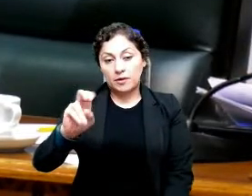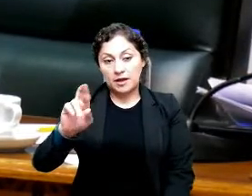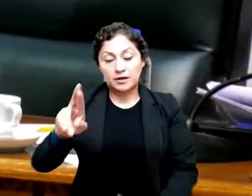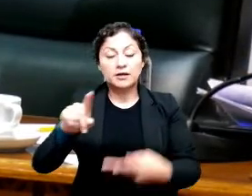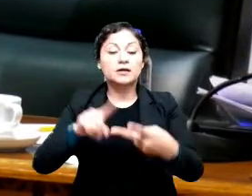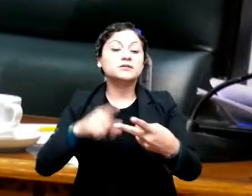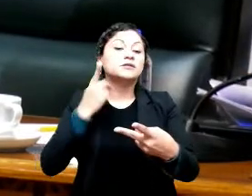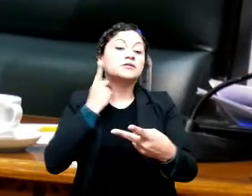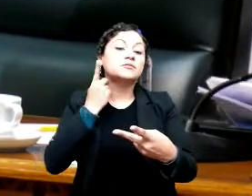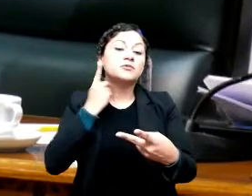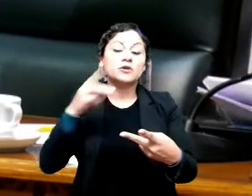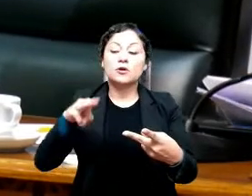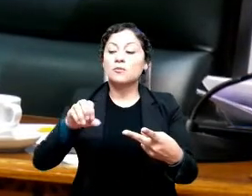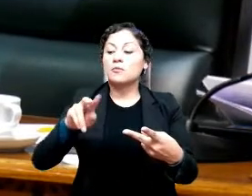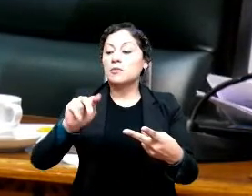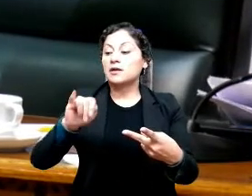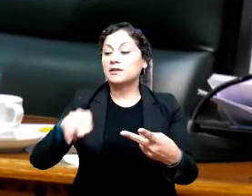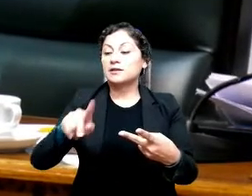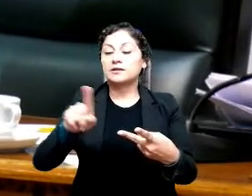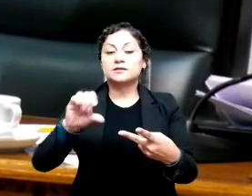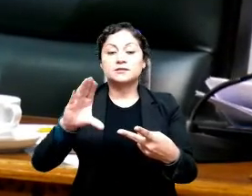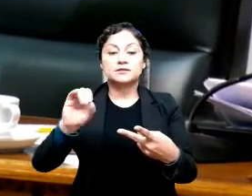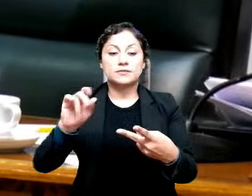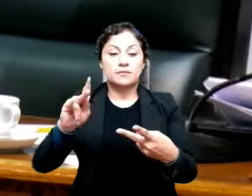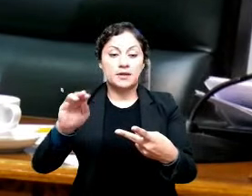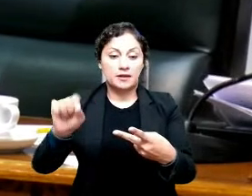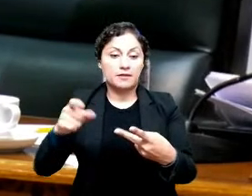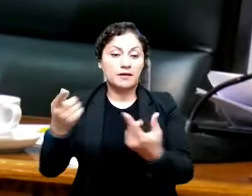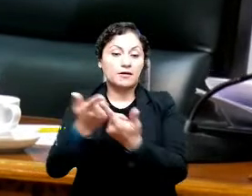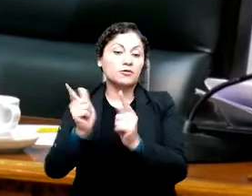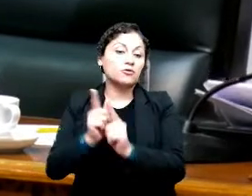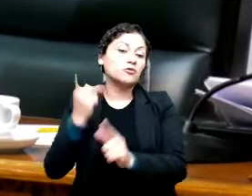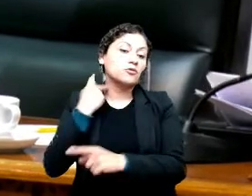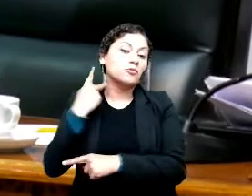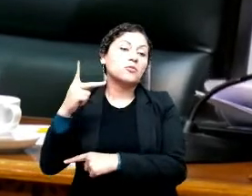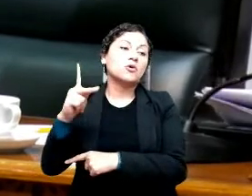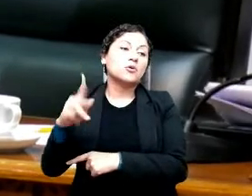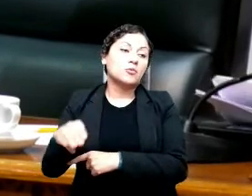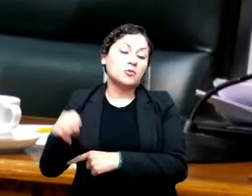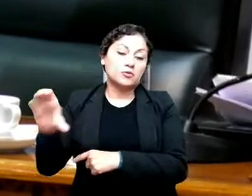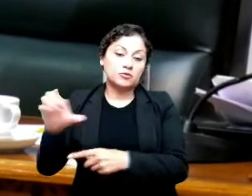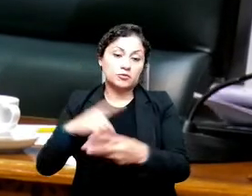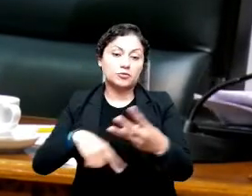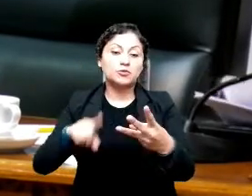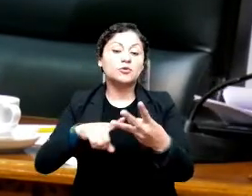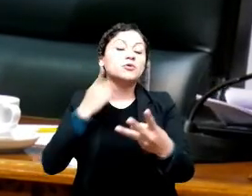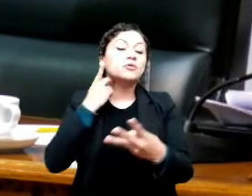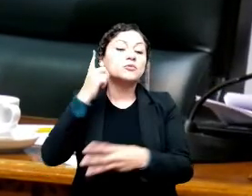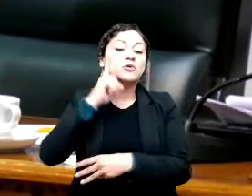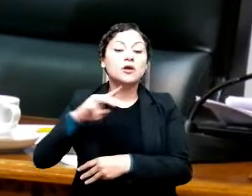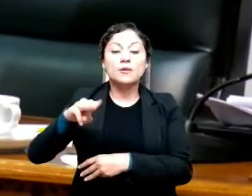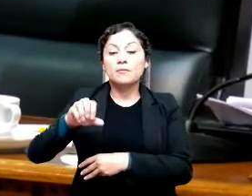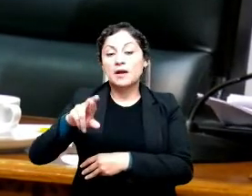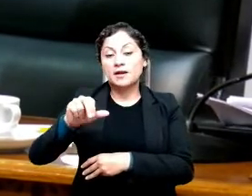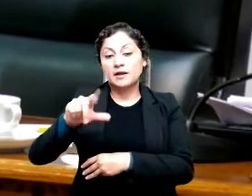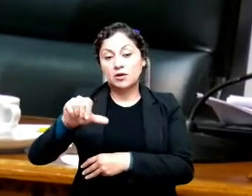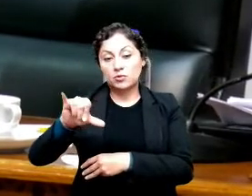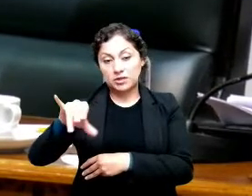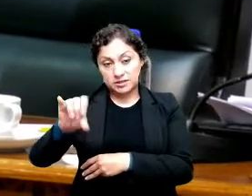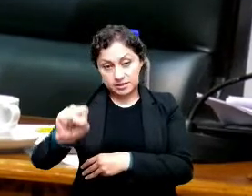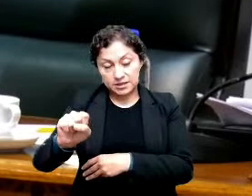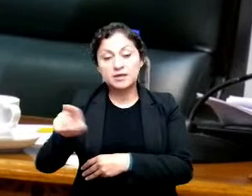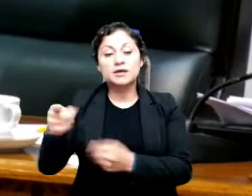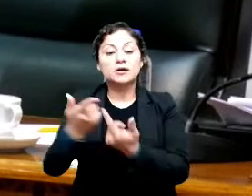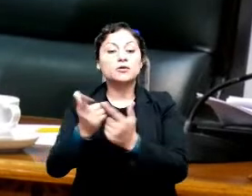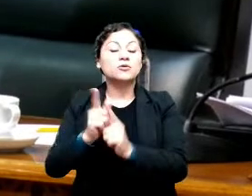Diputado Martín Cepeda, Grupo Parlamentario de Movimiento Ciudadano. Diputada María Luisa Mendoza Mondragón, Grupo Parlamentario